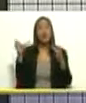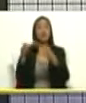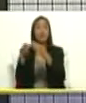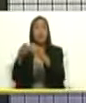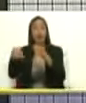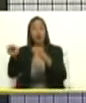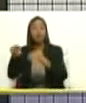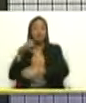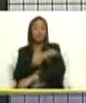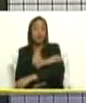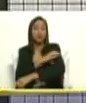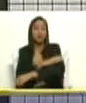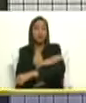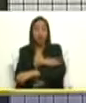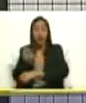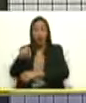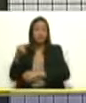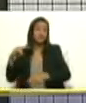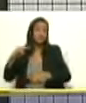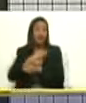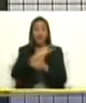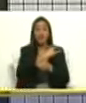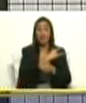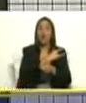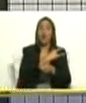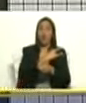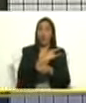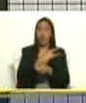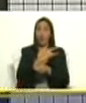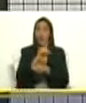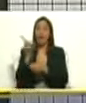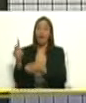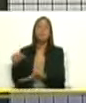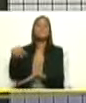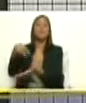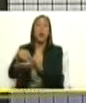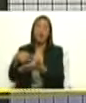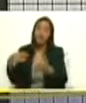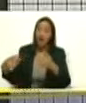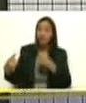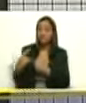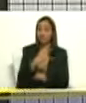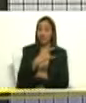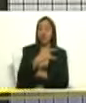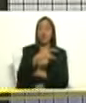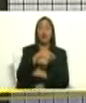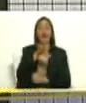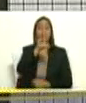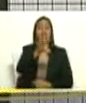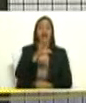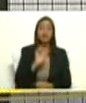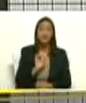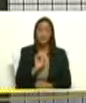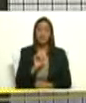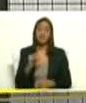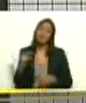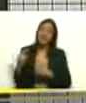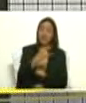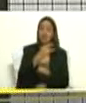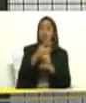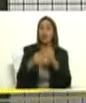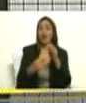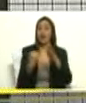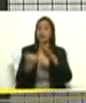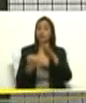derecha traidora monta contra el país contra las instituciones Ah ñañe hay que